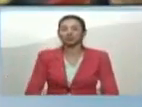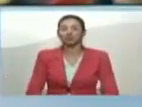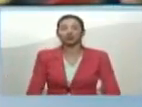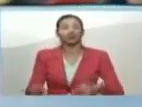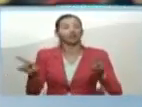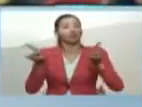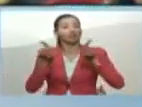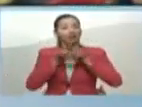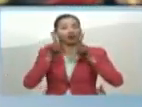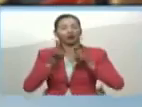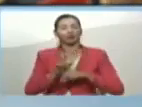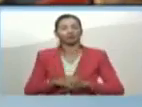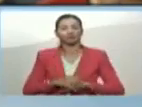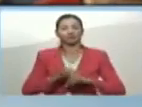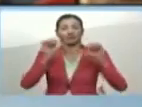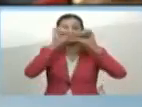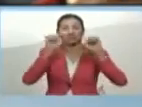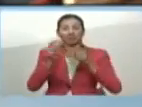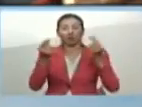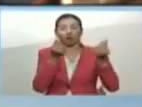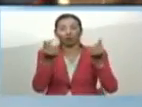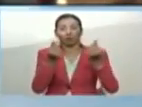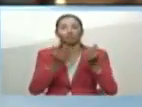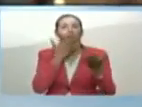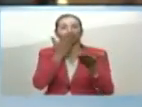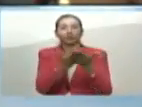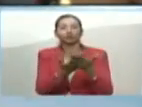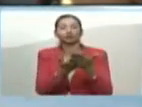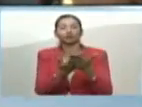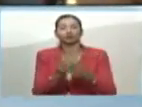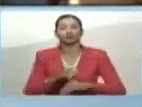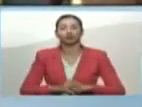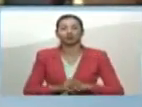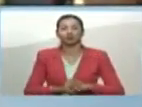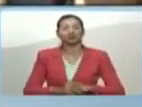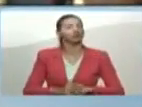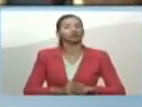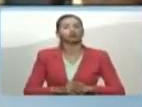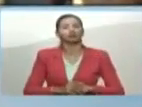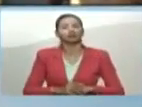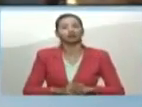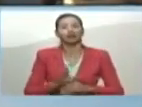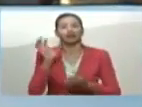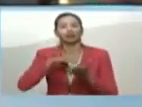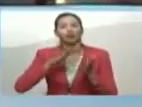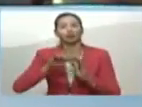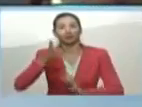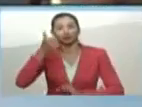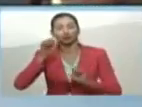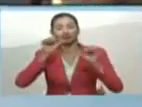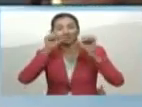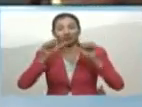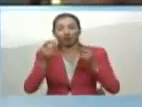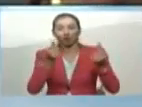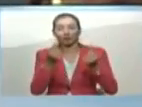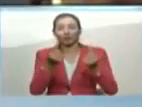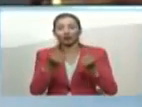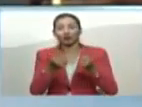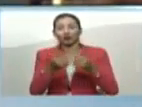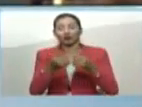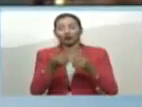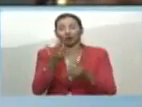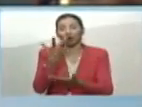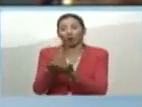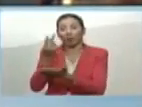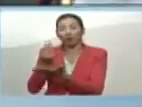Igualmente, en el sistema económico planteamos la instalación del Estado Mayor del Sistema de Economía Comunal en cada uno de